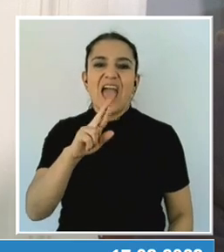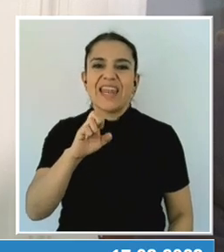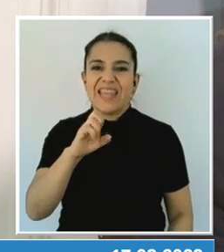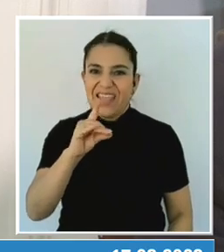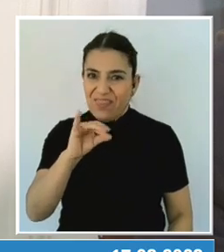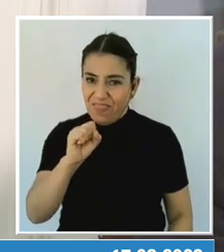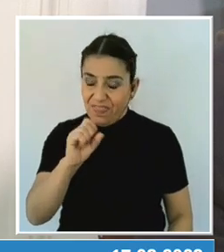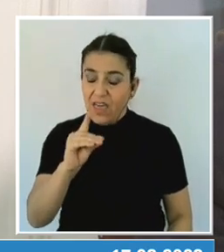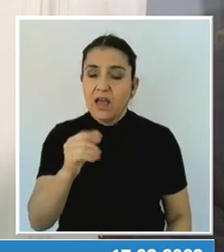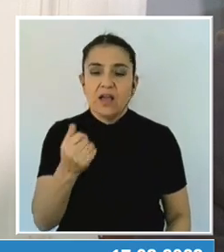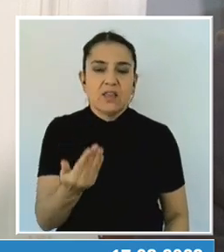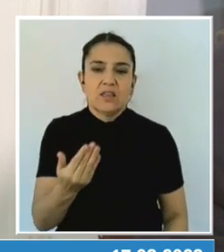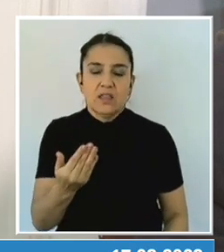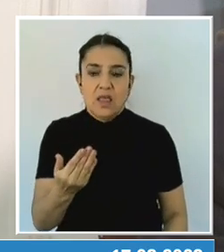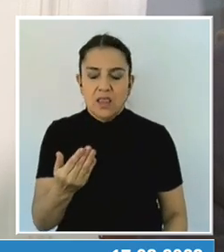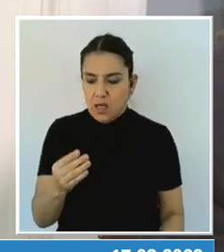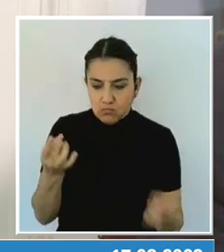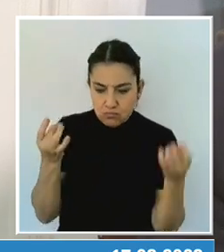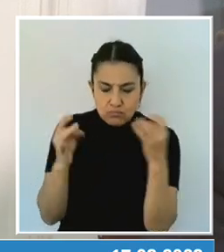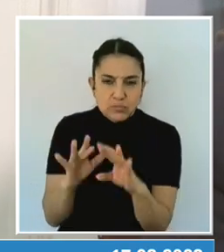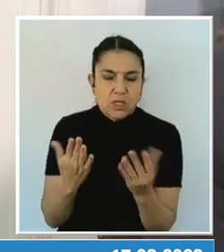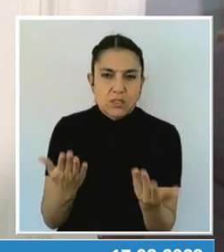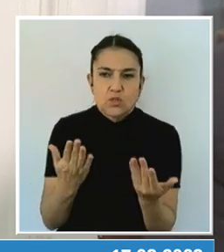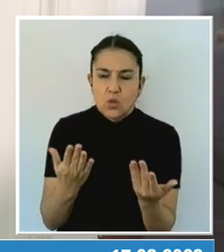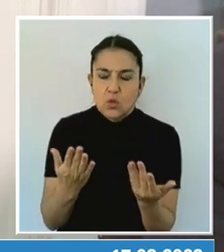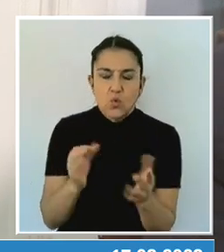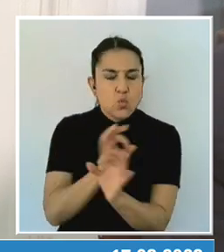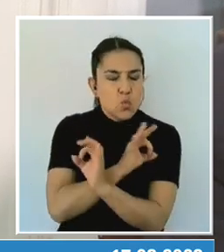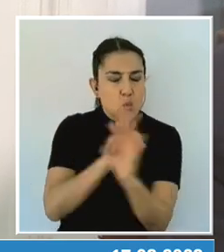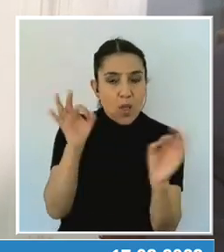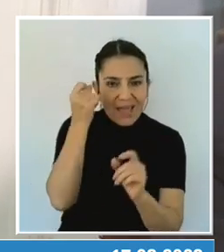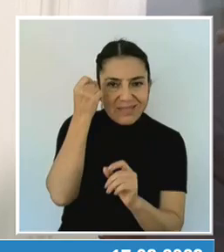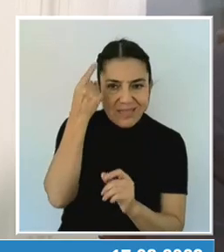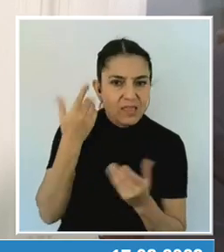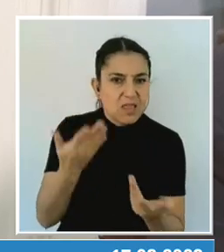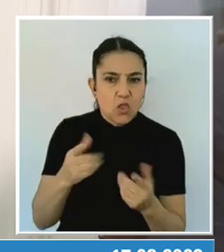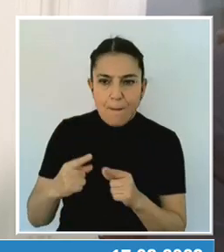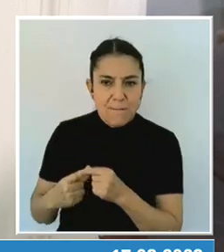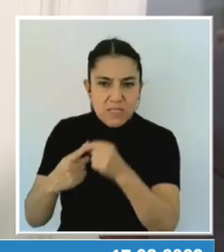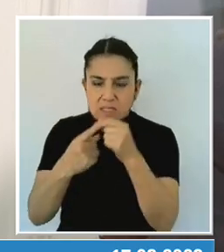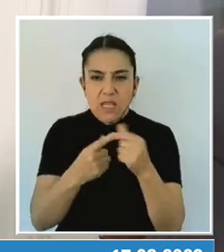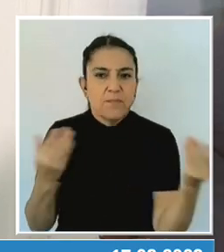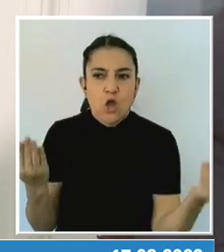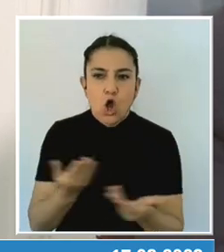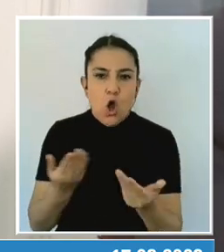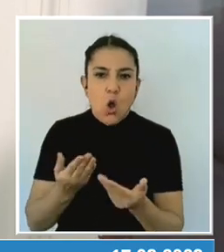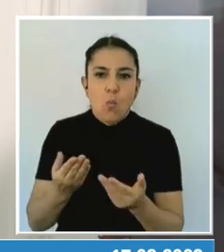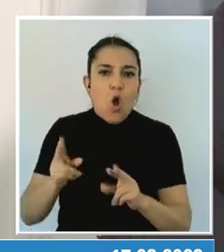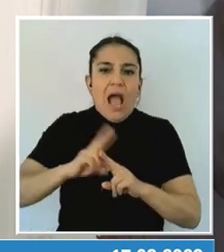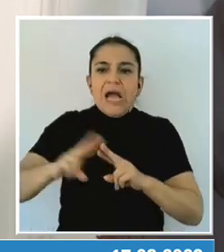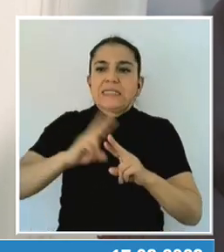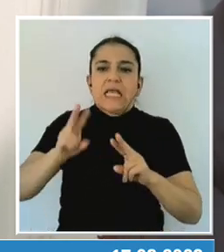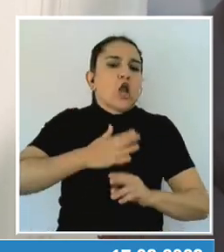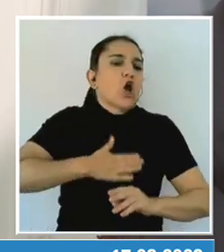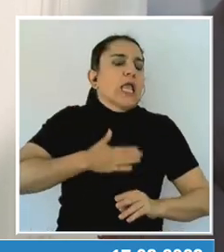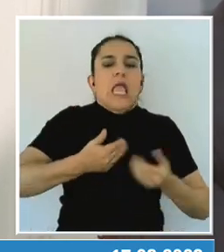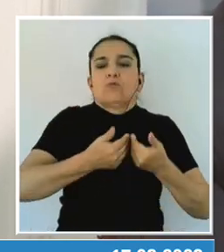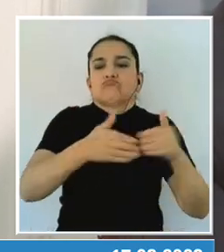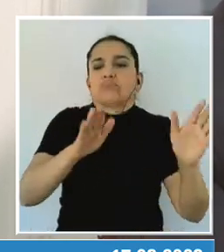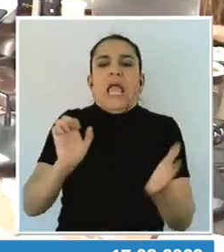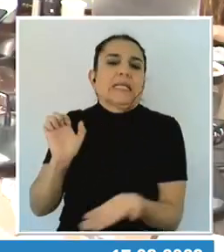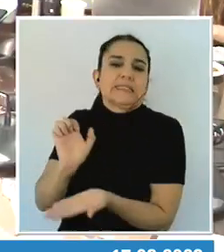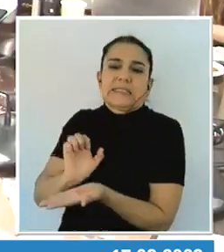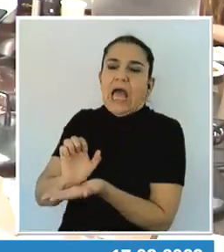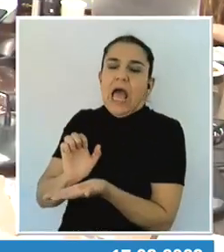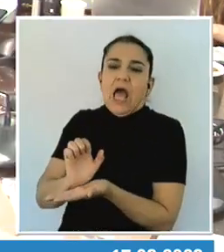entendido jamás el principio de subsidiariedad como hacer lo que se quiere y que el Estado entonces se vaya